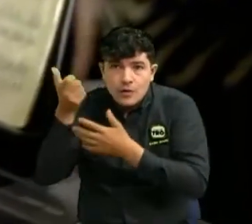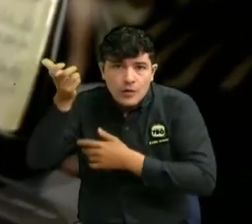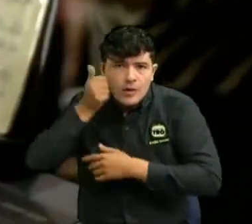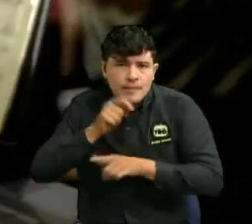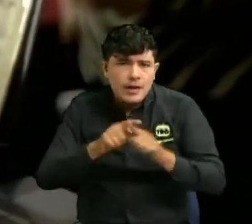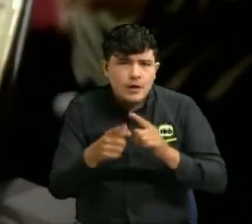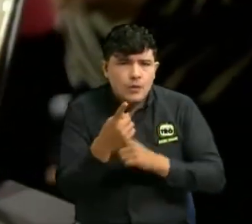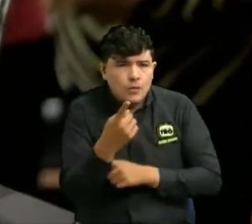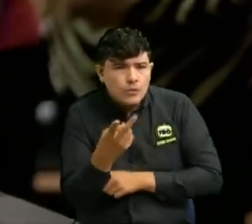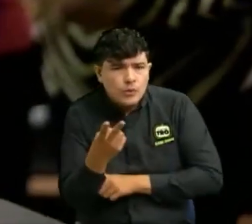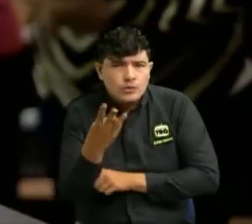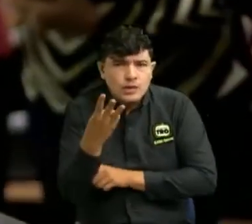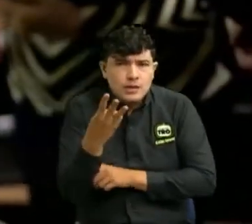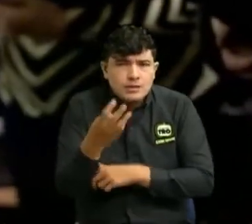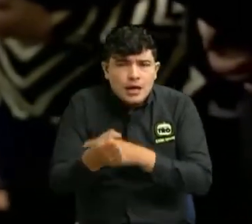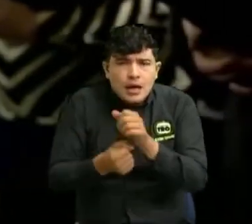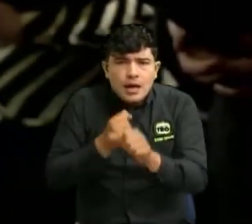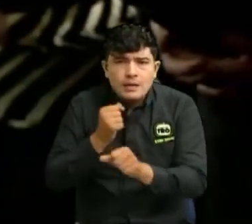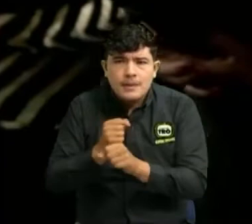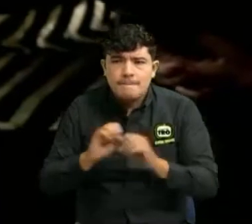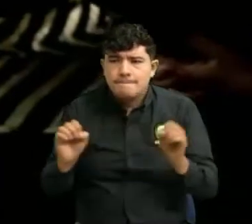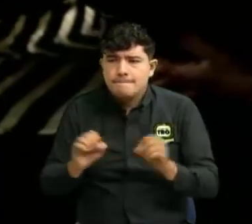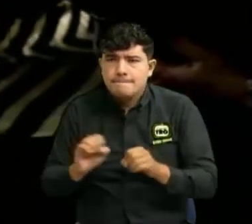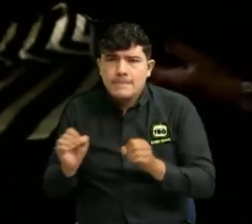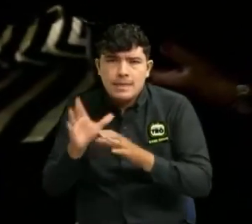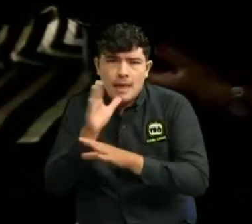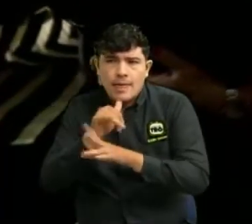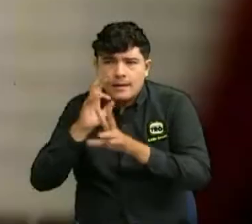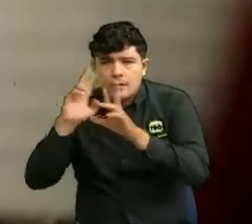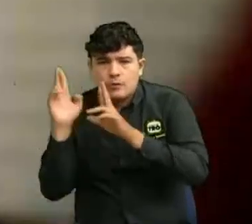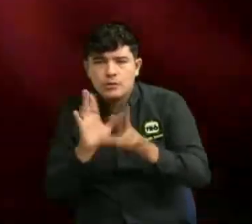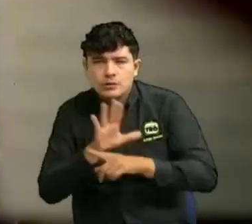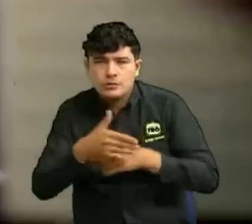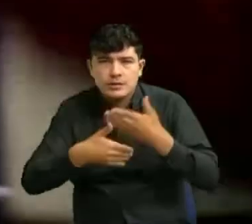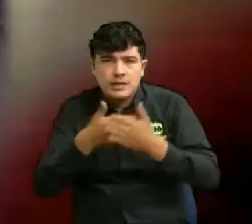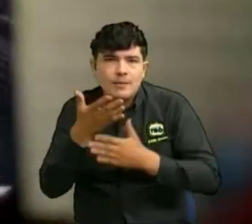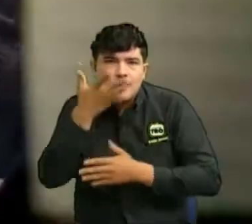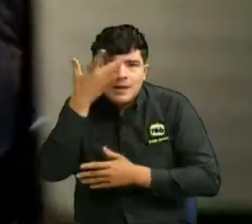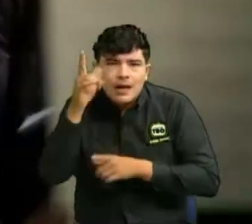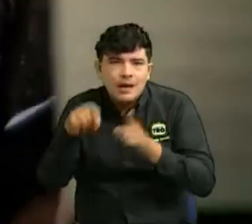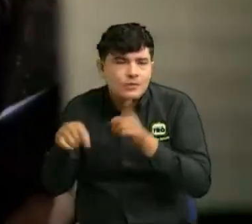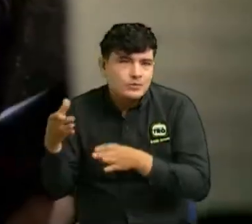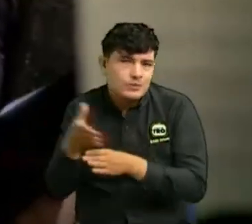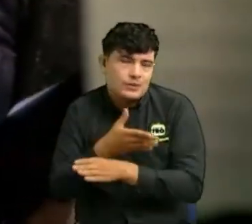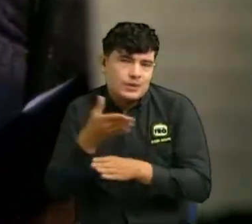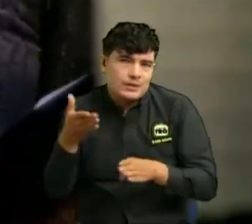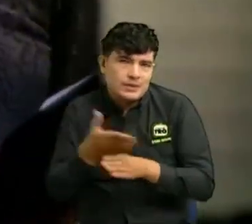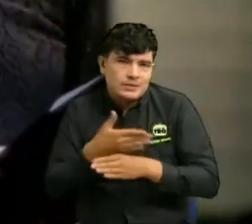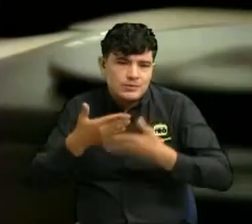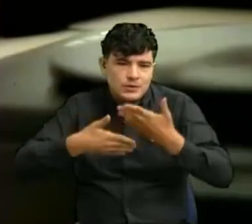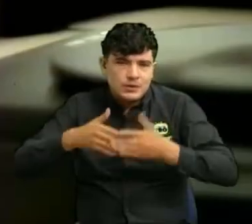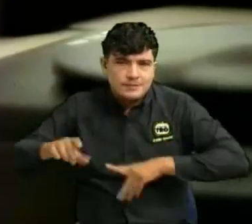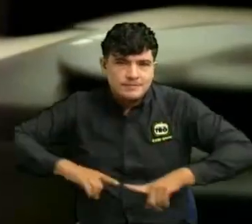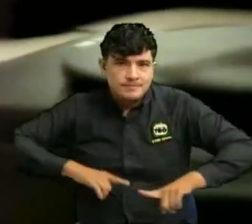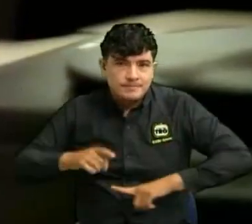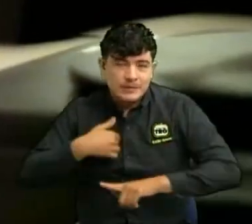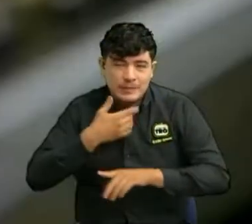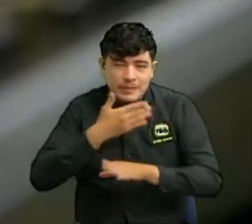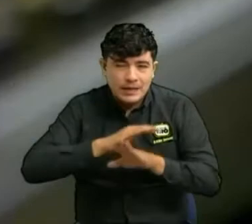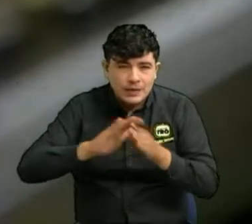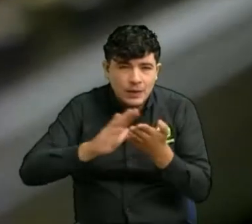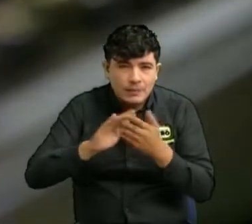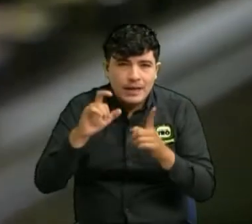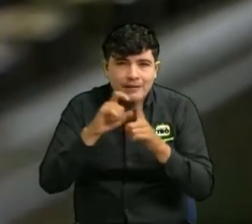hasta 1, 2, 3 años sin que se haga este reconocimiento por una serie de dificultades y, discúlpenme el